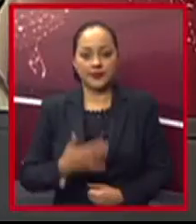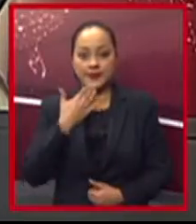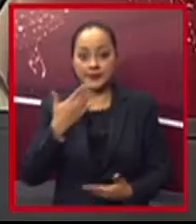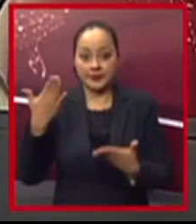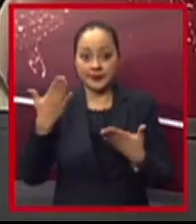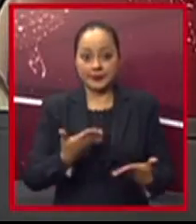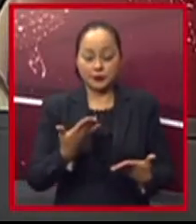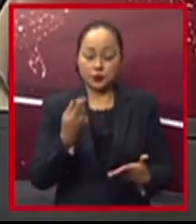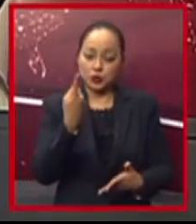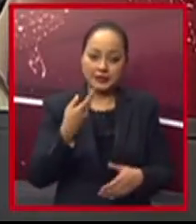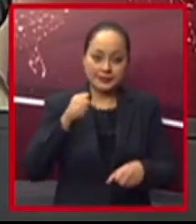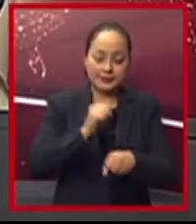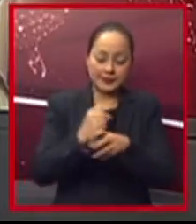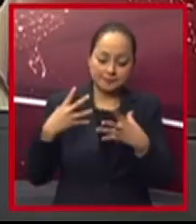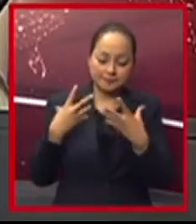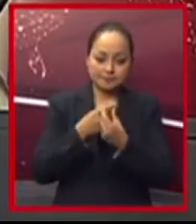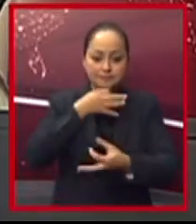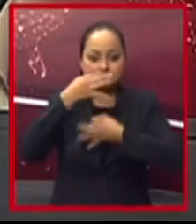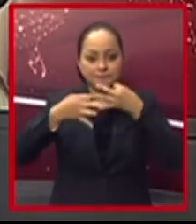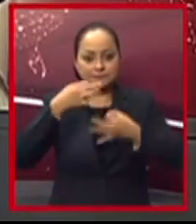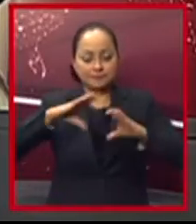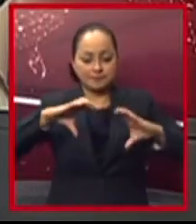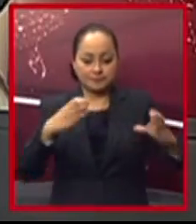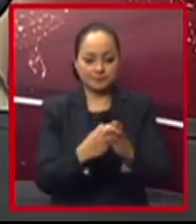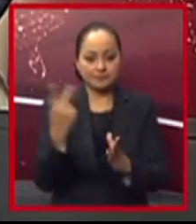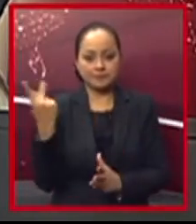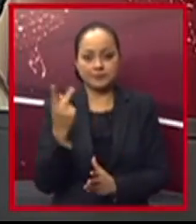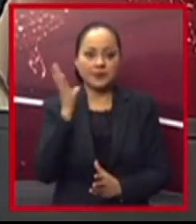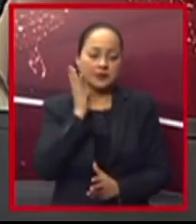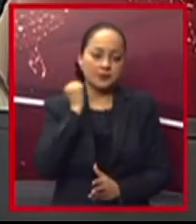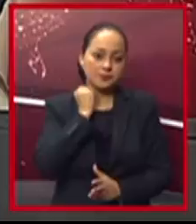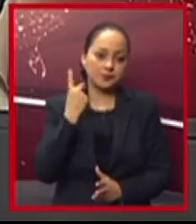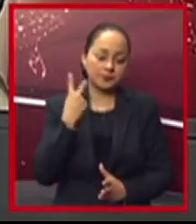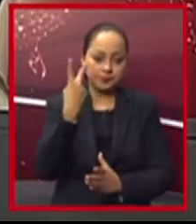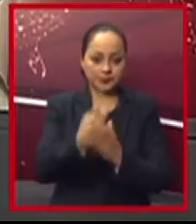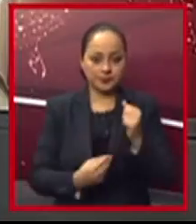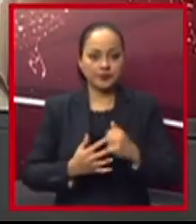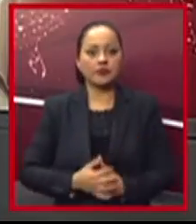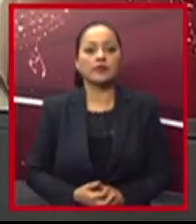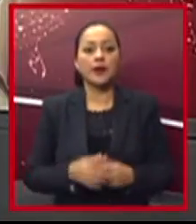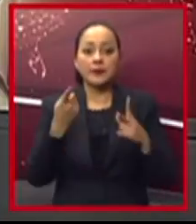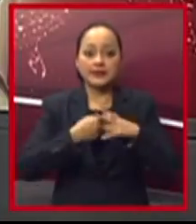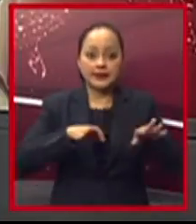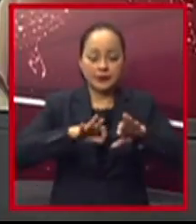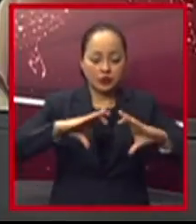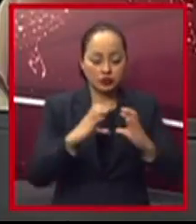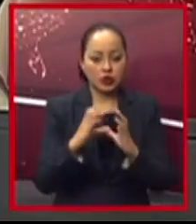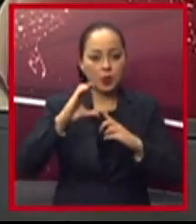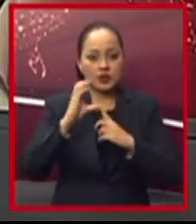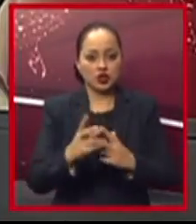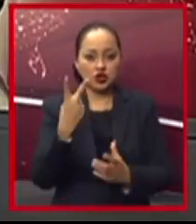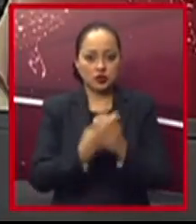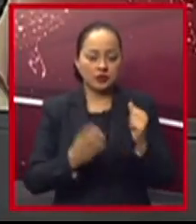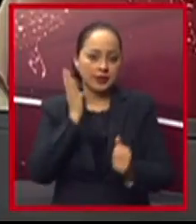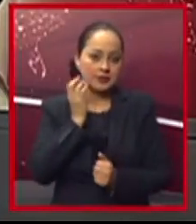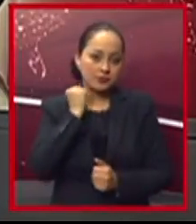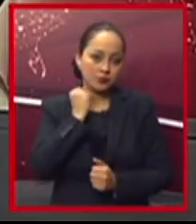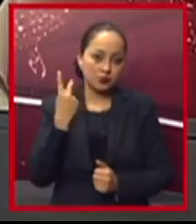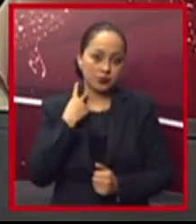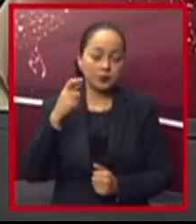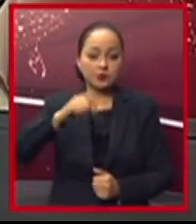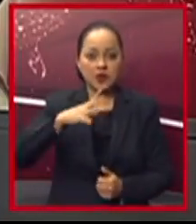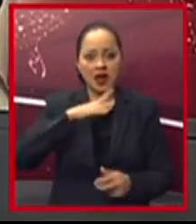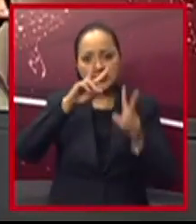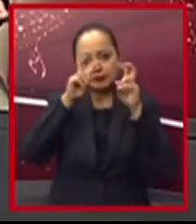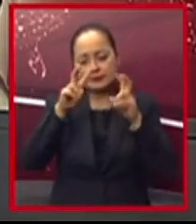Bienvenidos a nuestra emisión especial con lo mejor de la semana en ambas cámaras del Congreso de la Unión. Iniciaron los trabajos de la Comisión Permanente, donde fueron